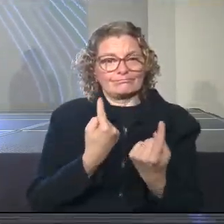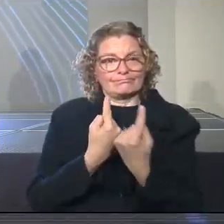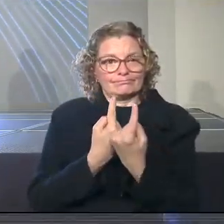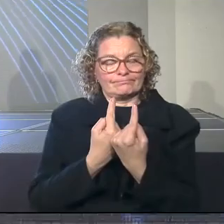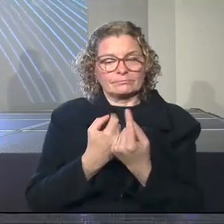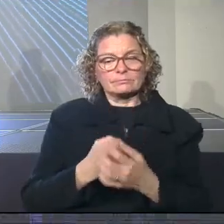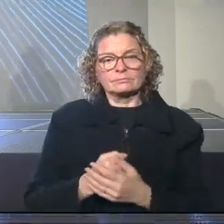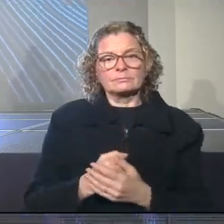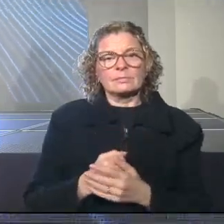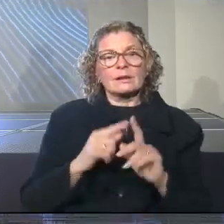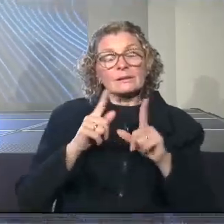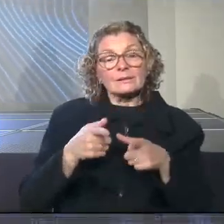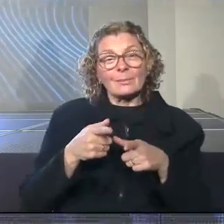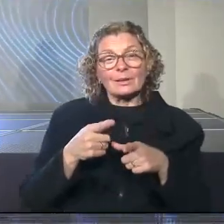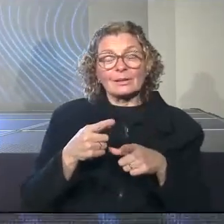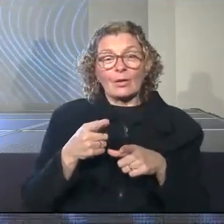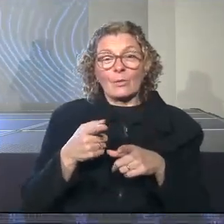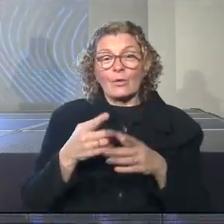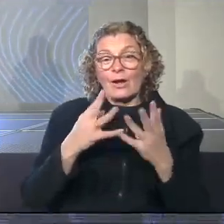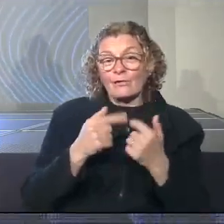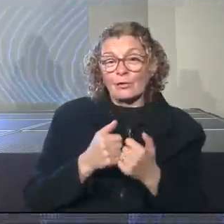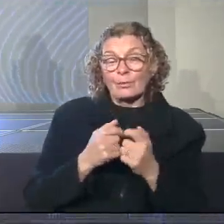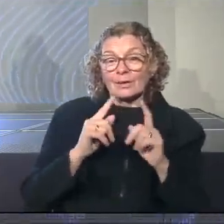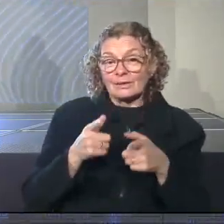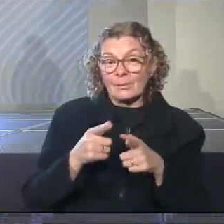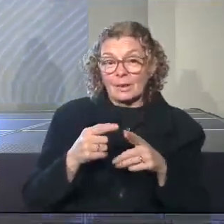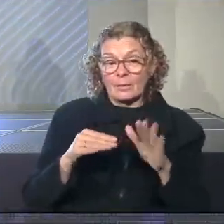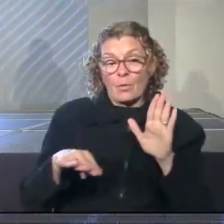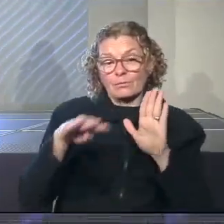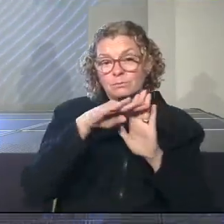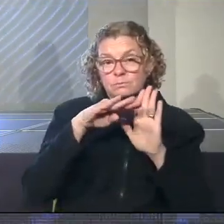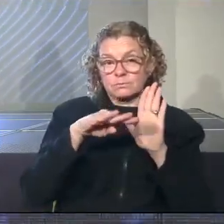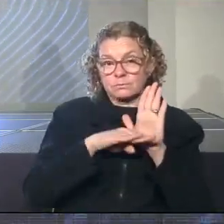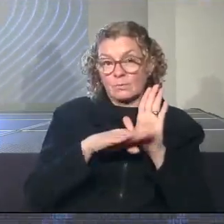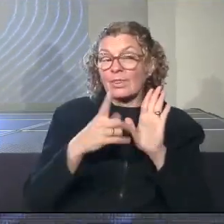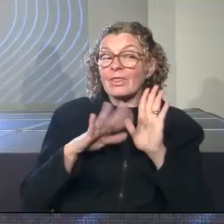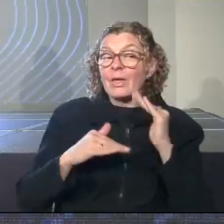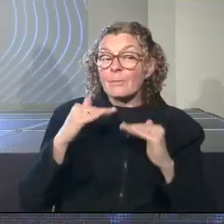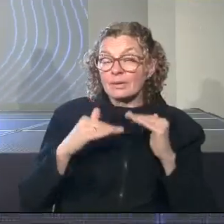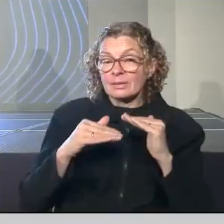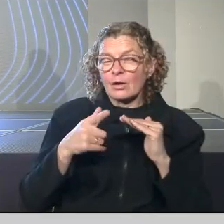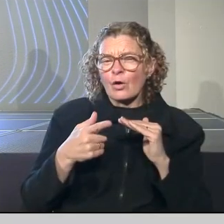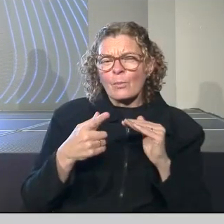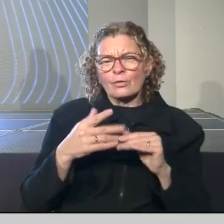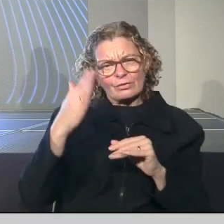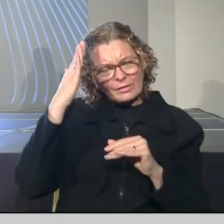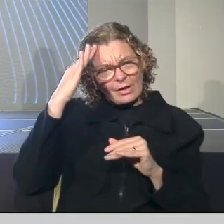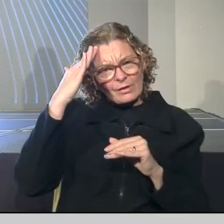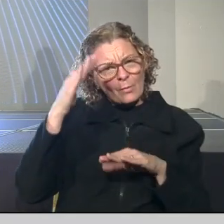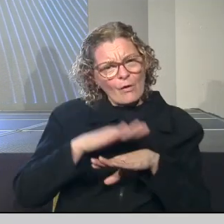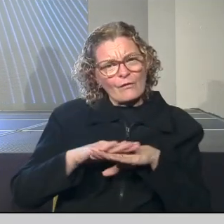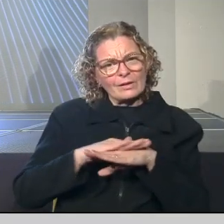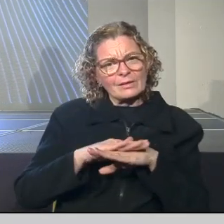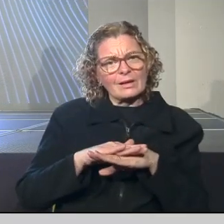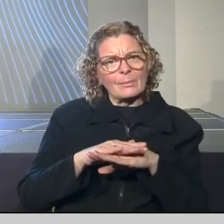Y también afecta la manera como se rankean las publicaciones. ¿Cómo se calcula la reputación? Básicamente